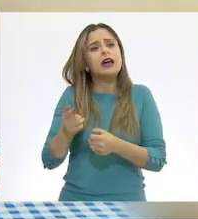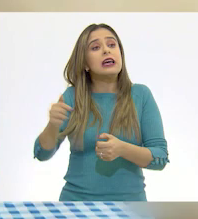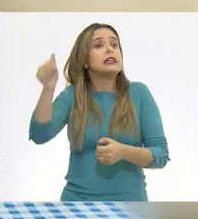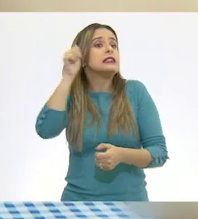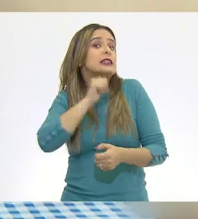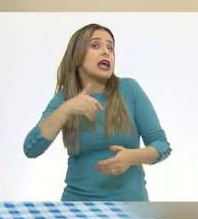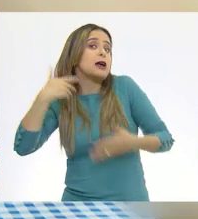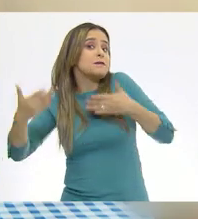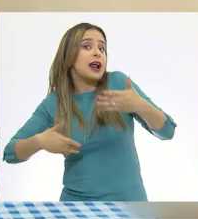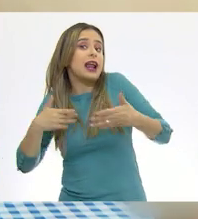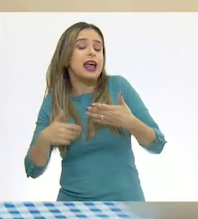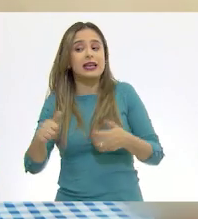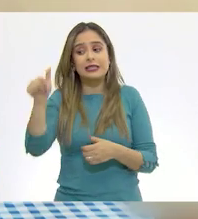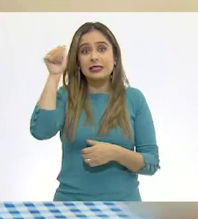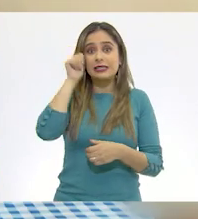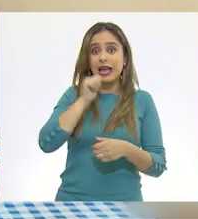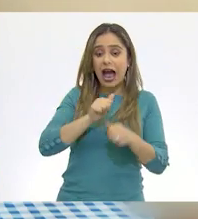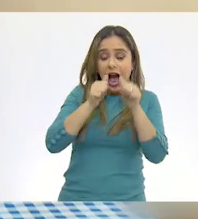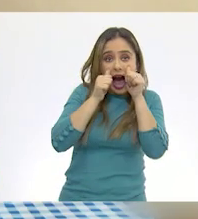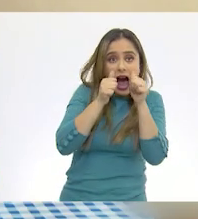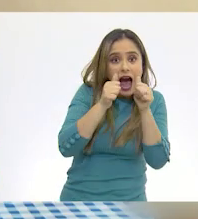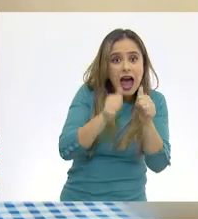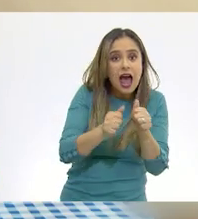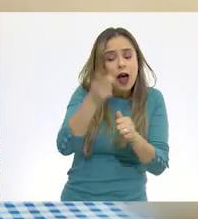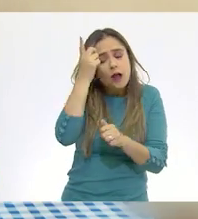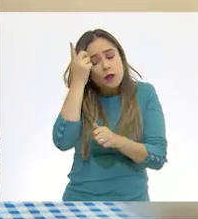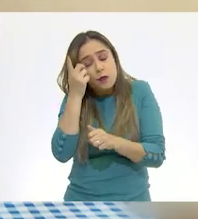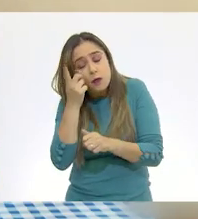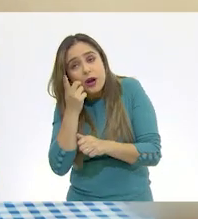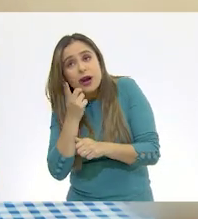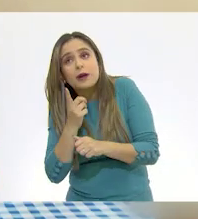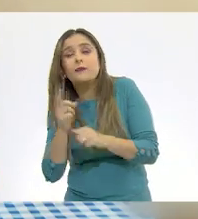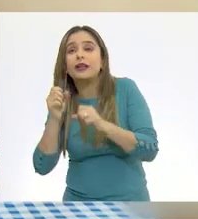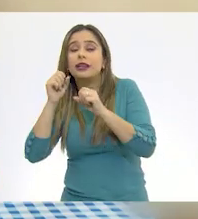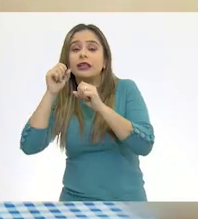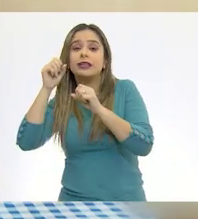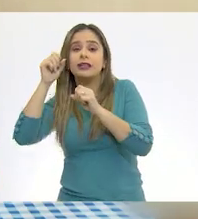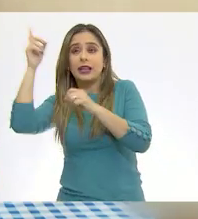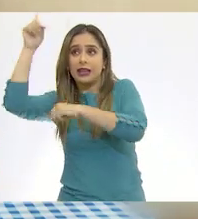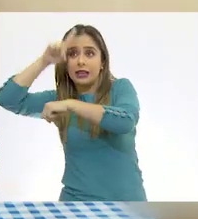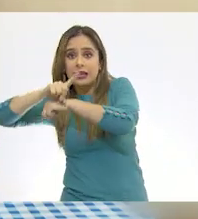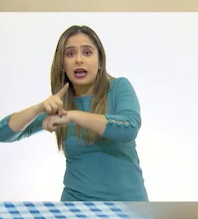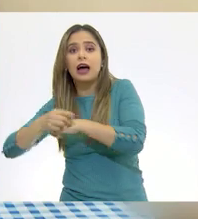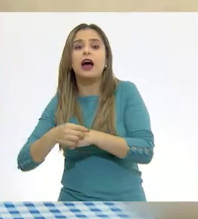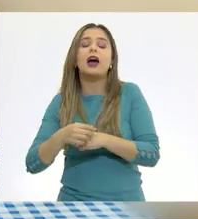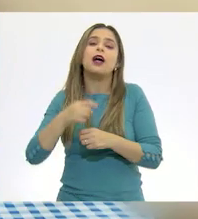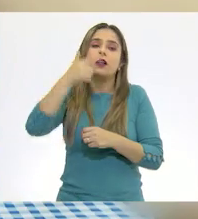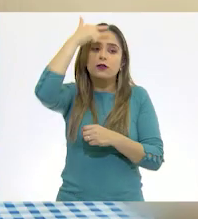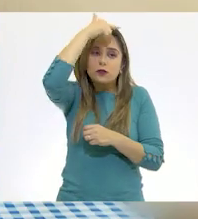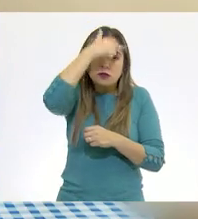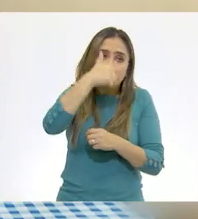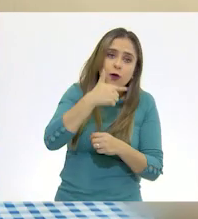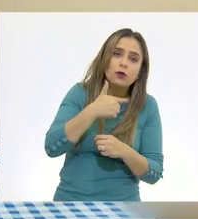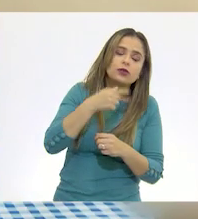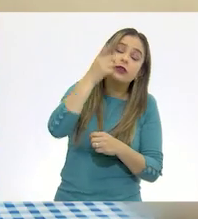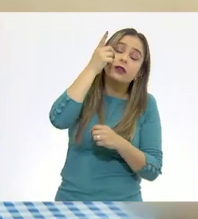Siempre alegres, siempre atentas, duermen de día, de noche, despiertas.